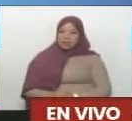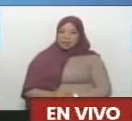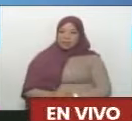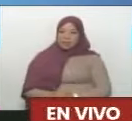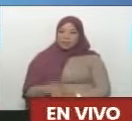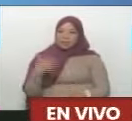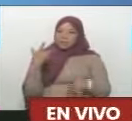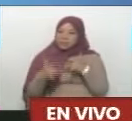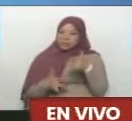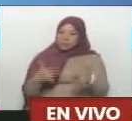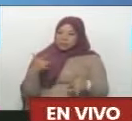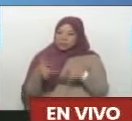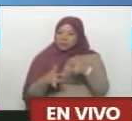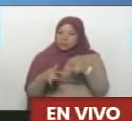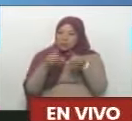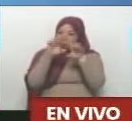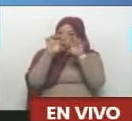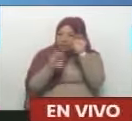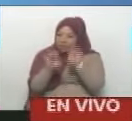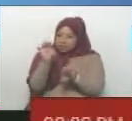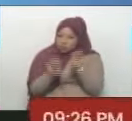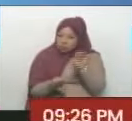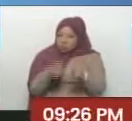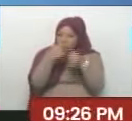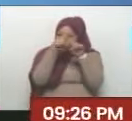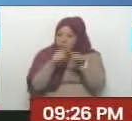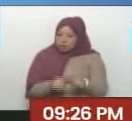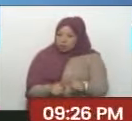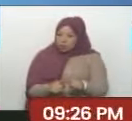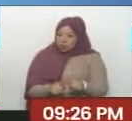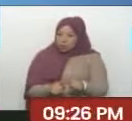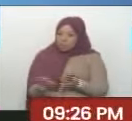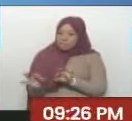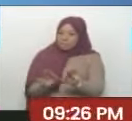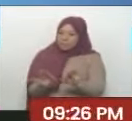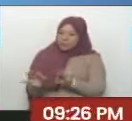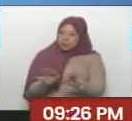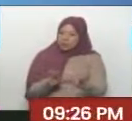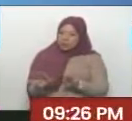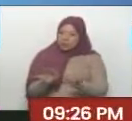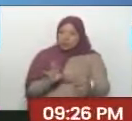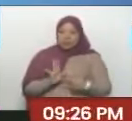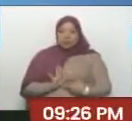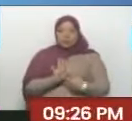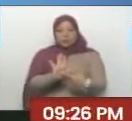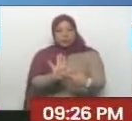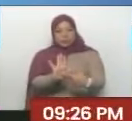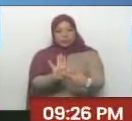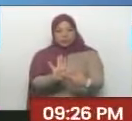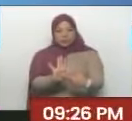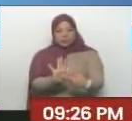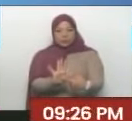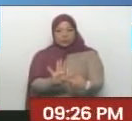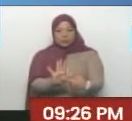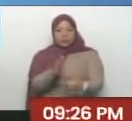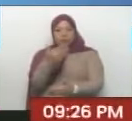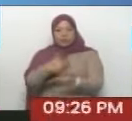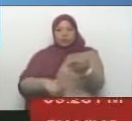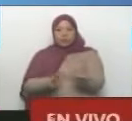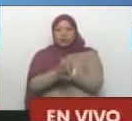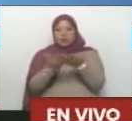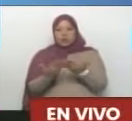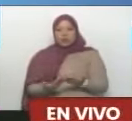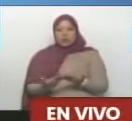actividad para elaborar, preparar y presentar el expediente